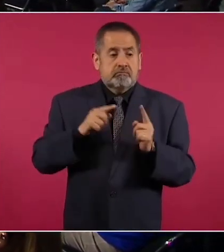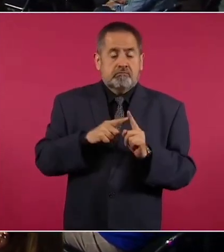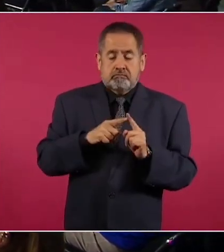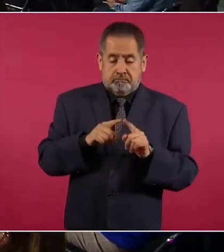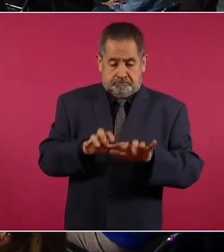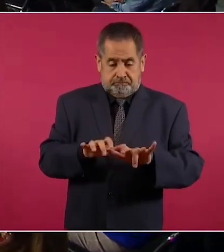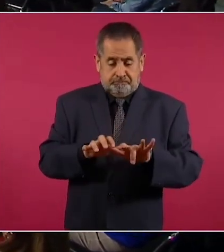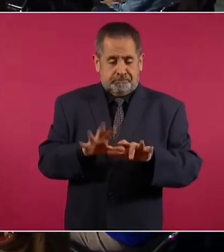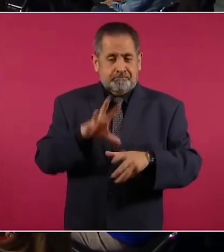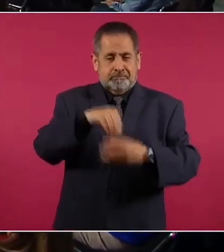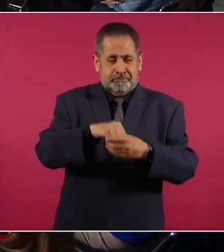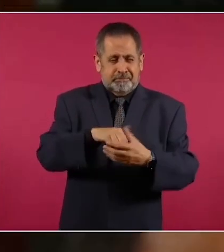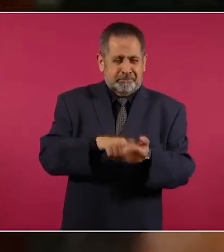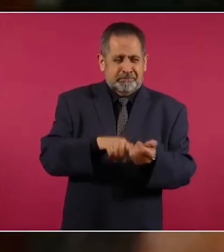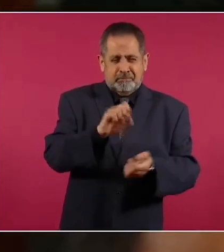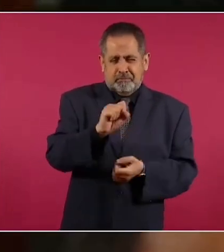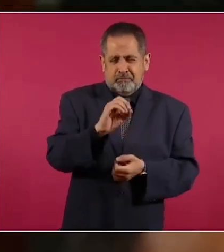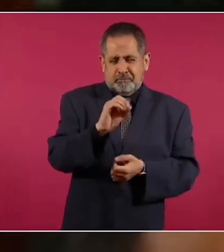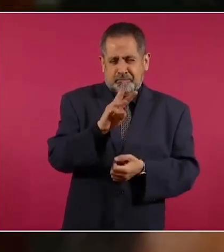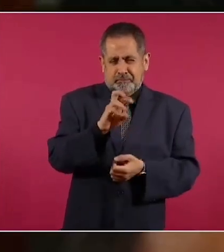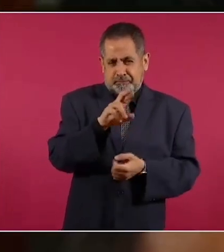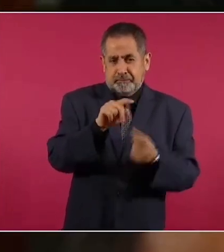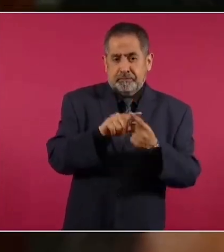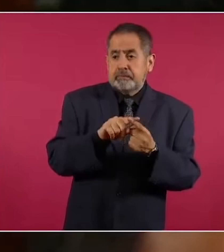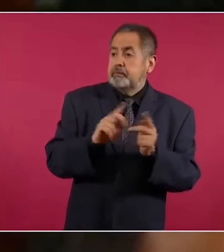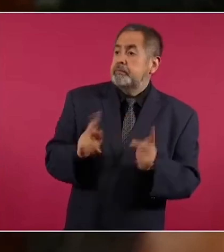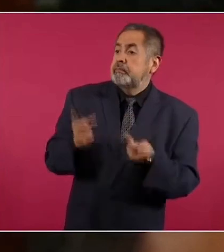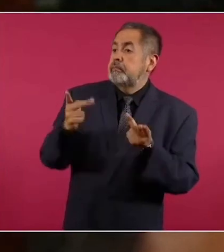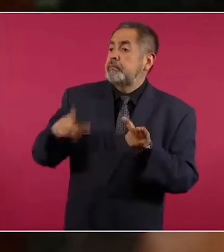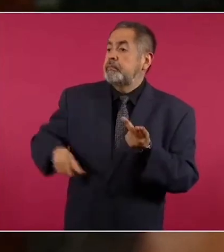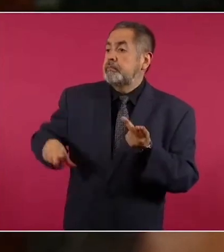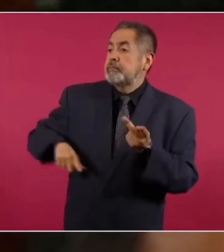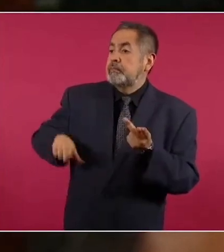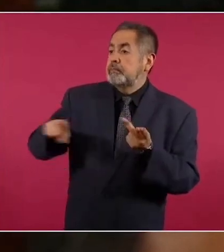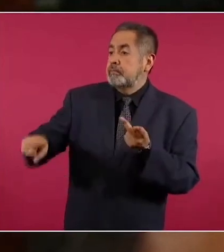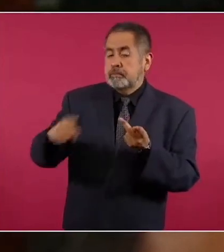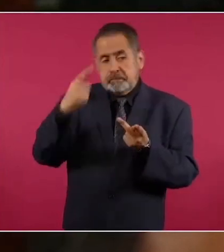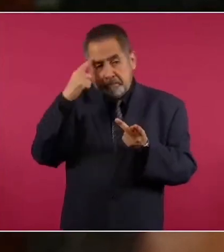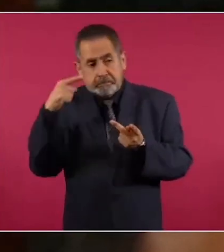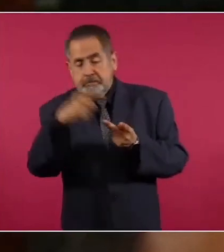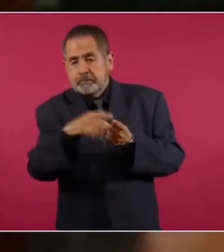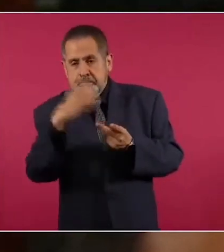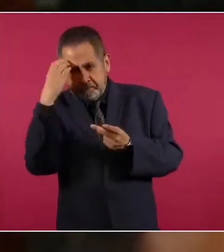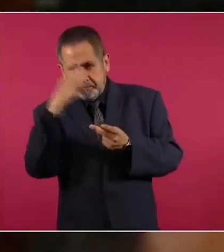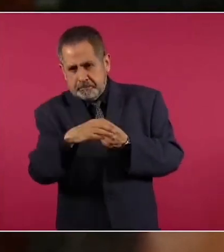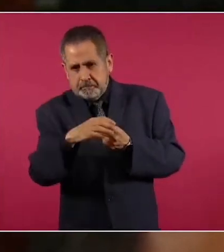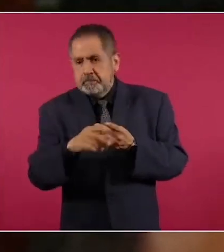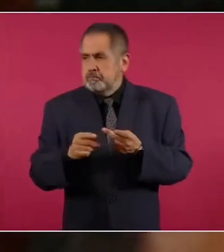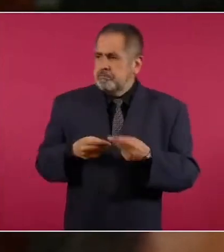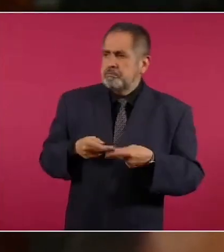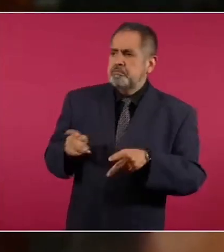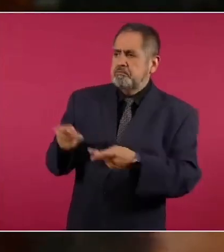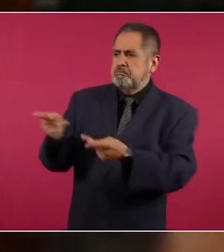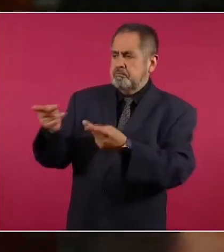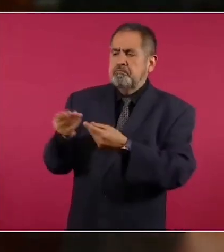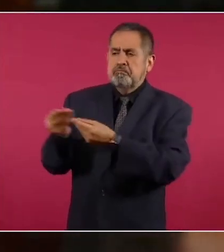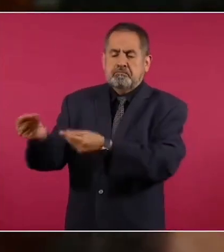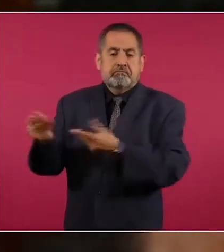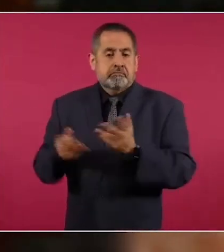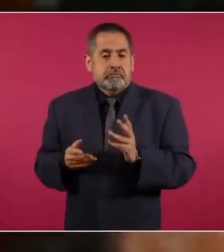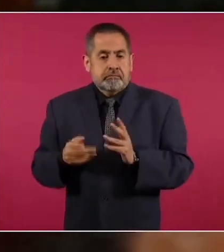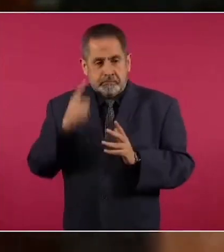este software solamente se vende a gobiernos para investigación de crímenes atroces, de